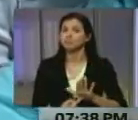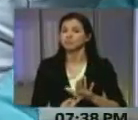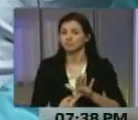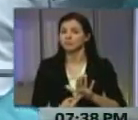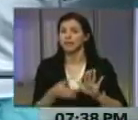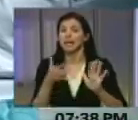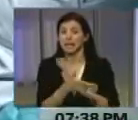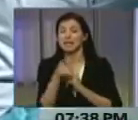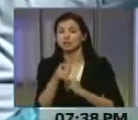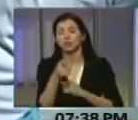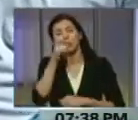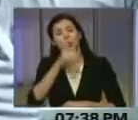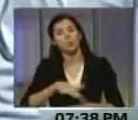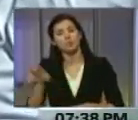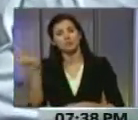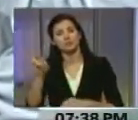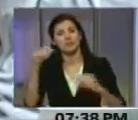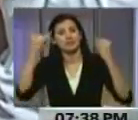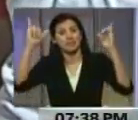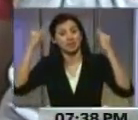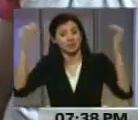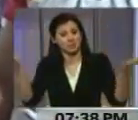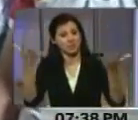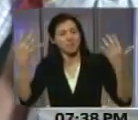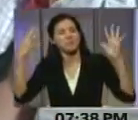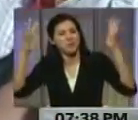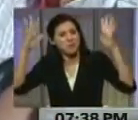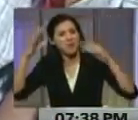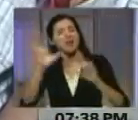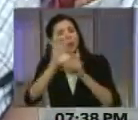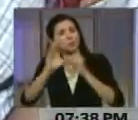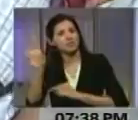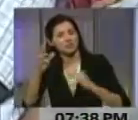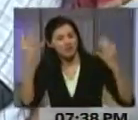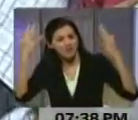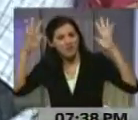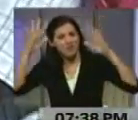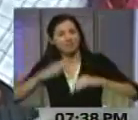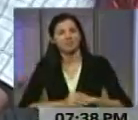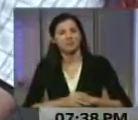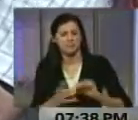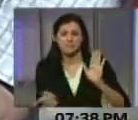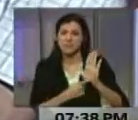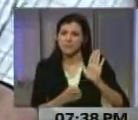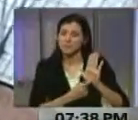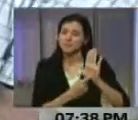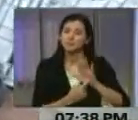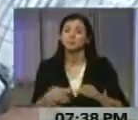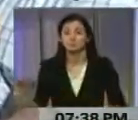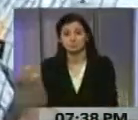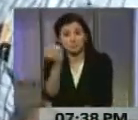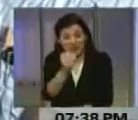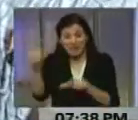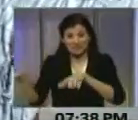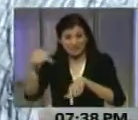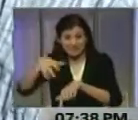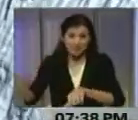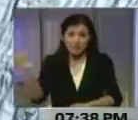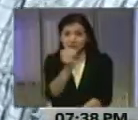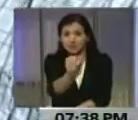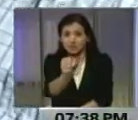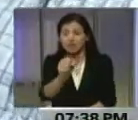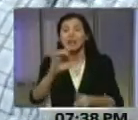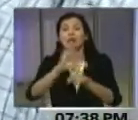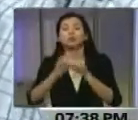que es nuestro pueblo. Así que celebremos nuestra cultura, pongamos la cultura al frente. Es uno de los mensajes